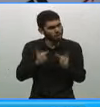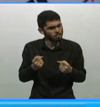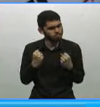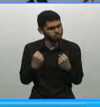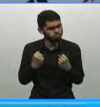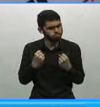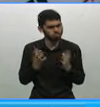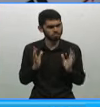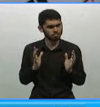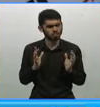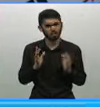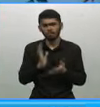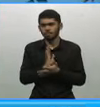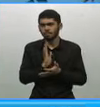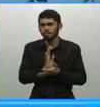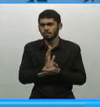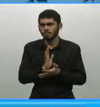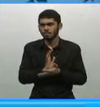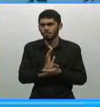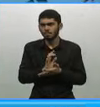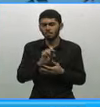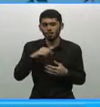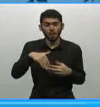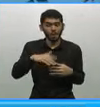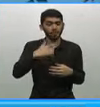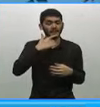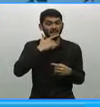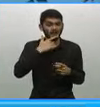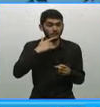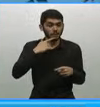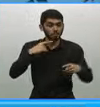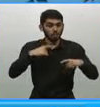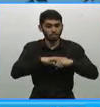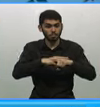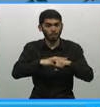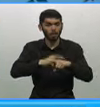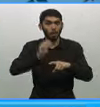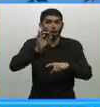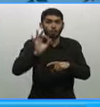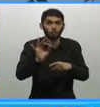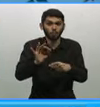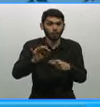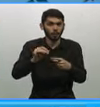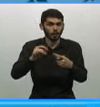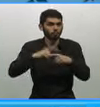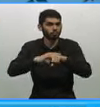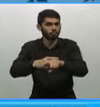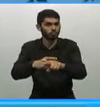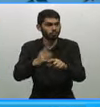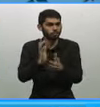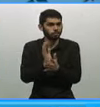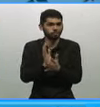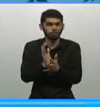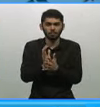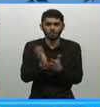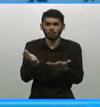jugar. Entonces, tiene poco sentido en el mes de septiembre, cuando en octubre empiezan las eliminatorias, de, por ejemplo, jugar con equipos